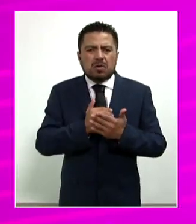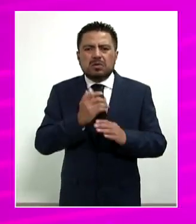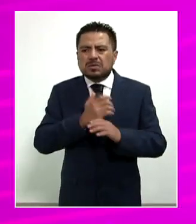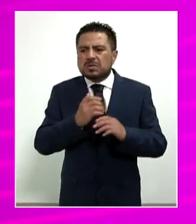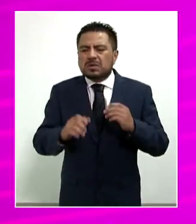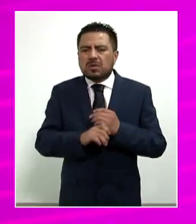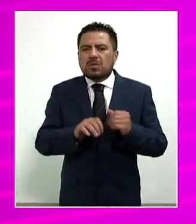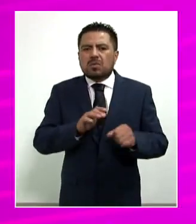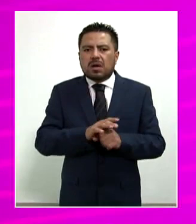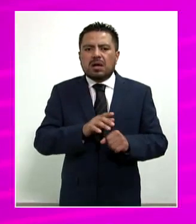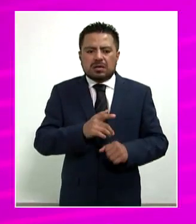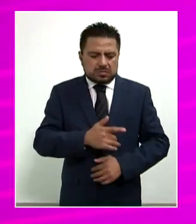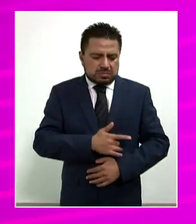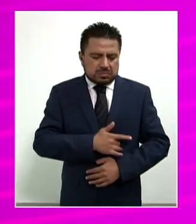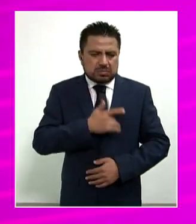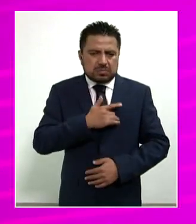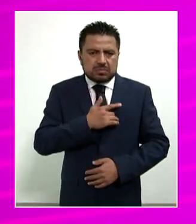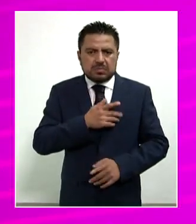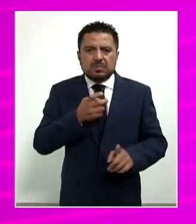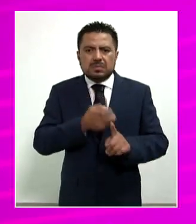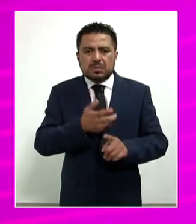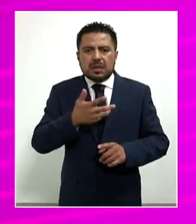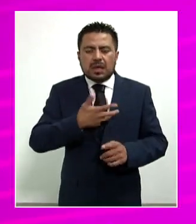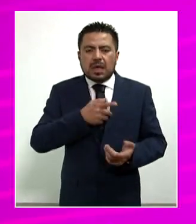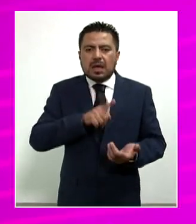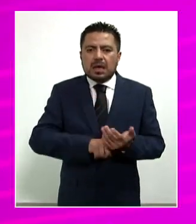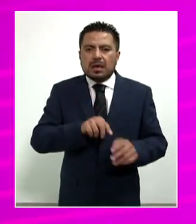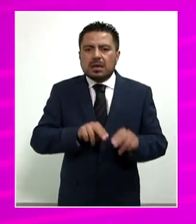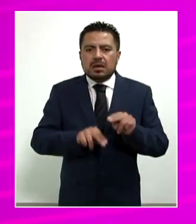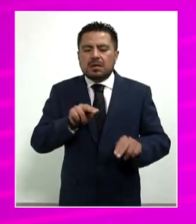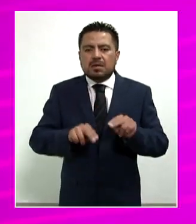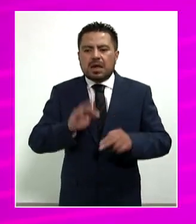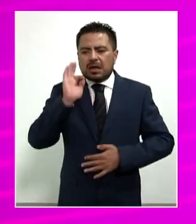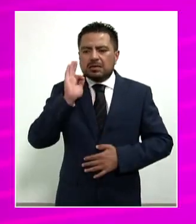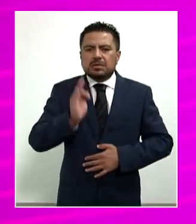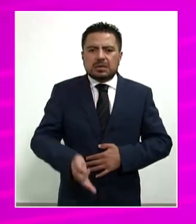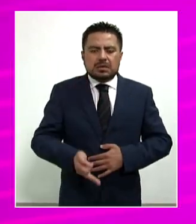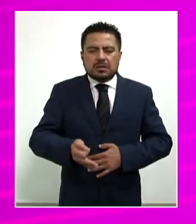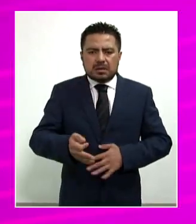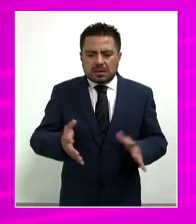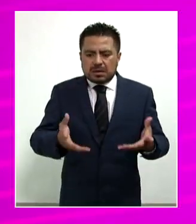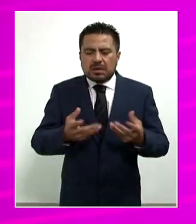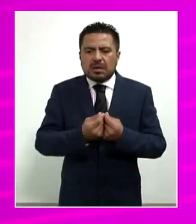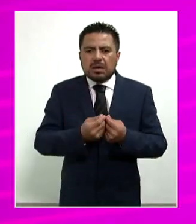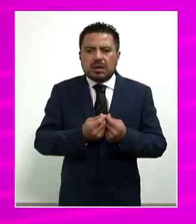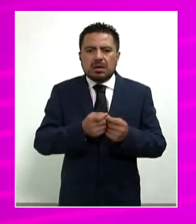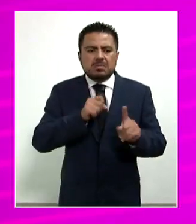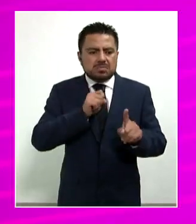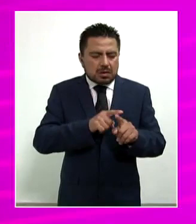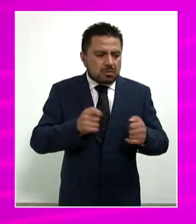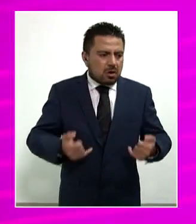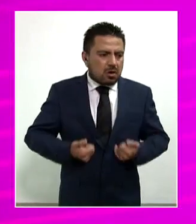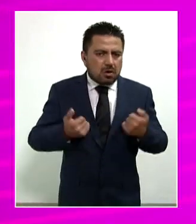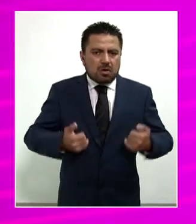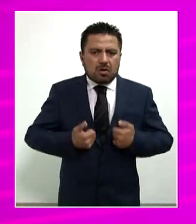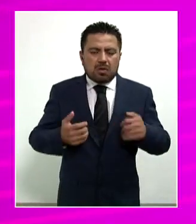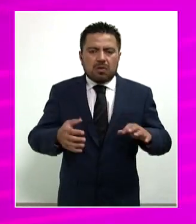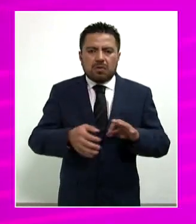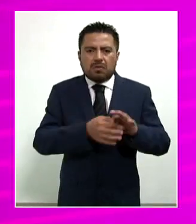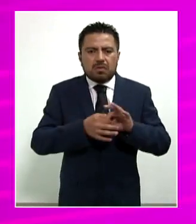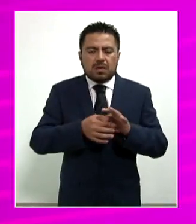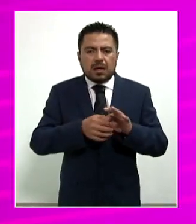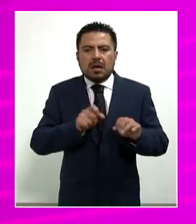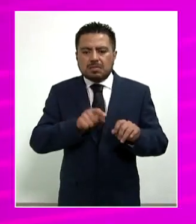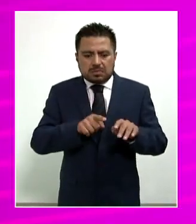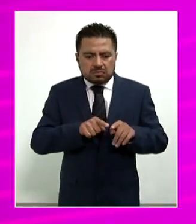en donde el prejuicio tiene un nivel, digamos, de aceptación de parte de los propios jóvenes y a